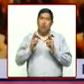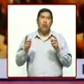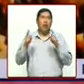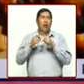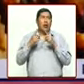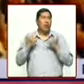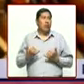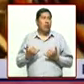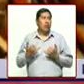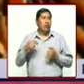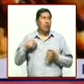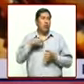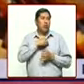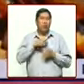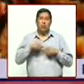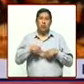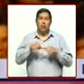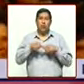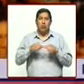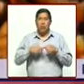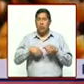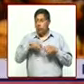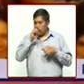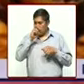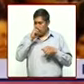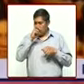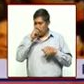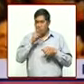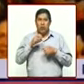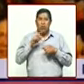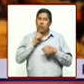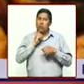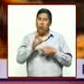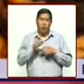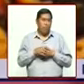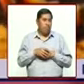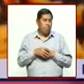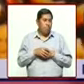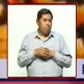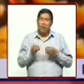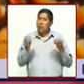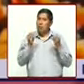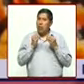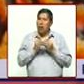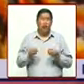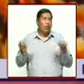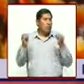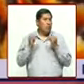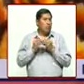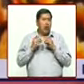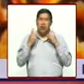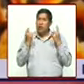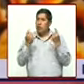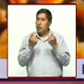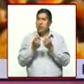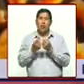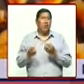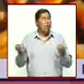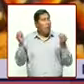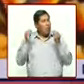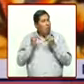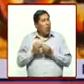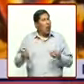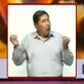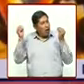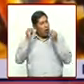el momento, por lo tanto nosotros seguimos firmes en pie de lucha, se van a ir sumando más departamentos, más provincias,